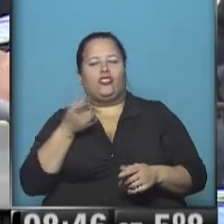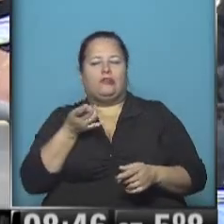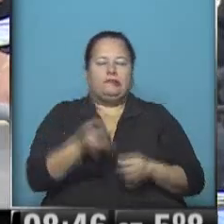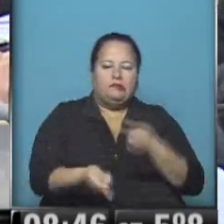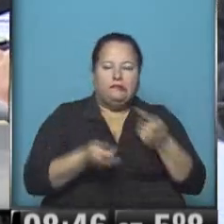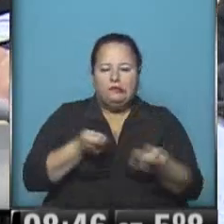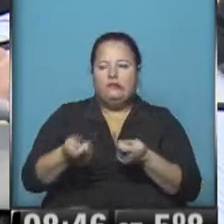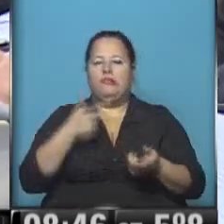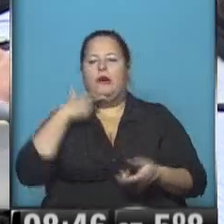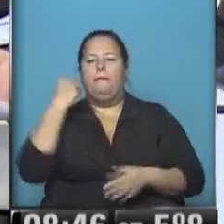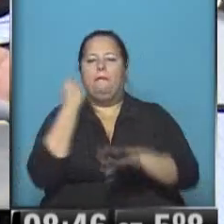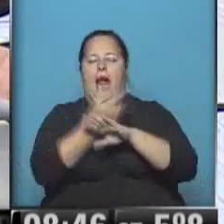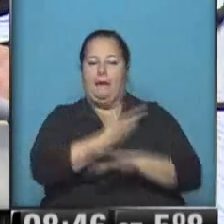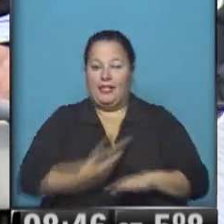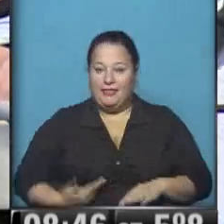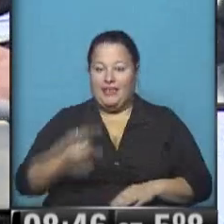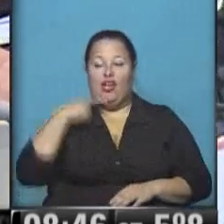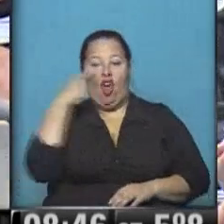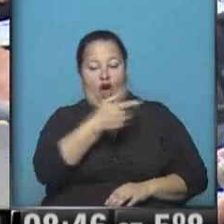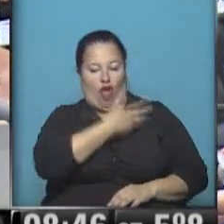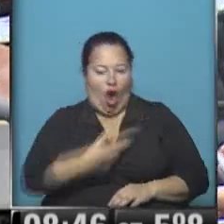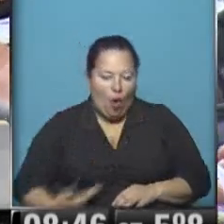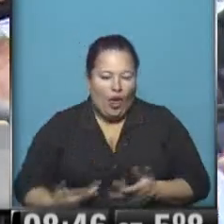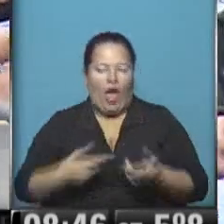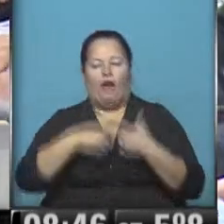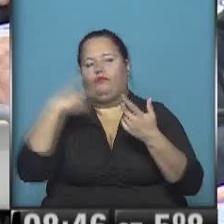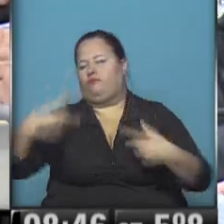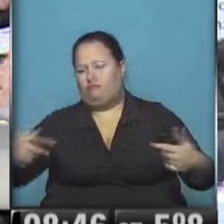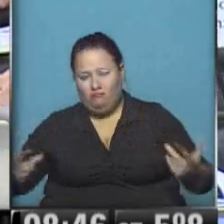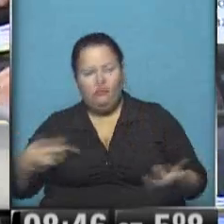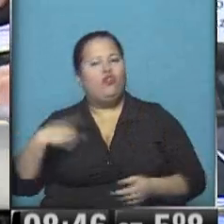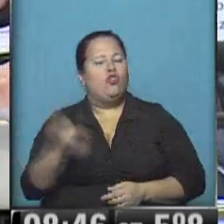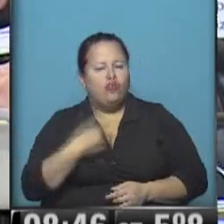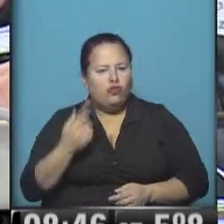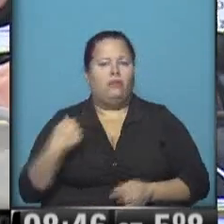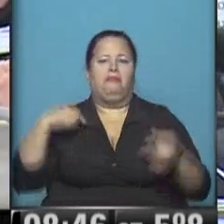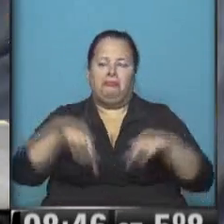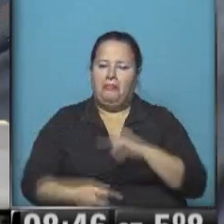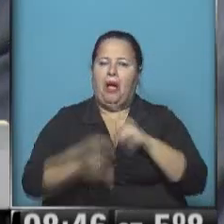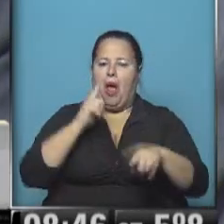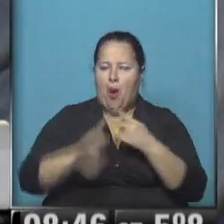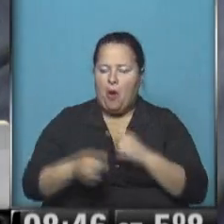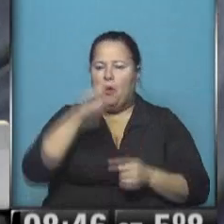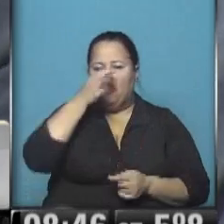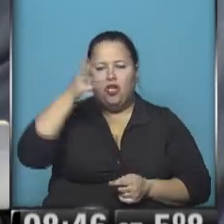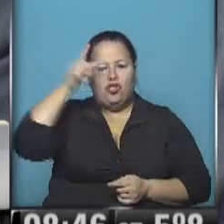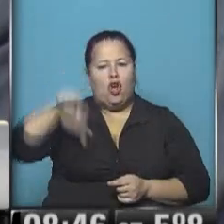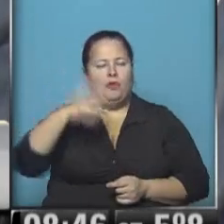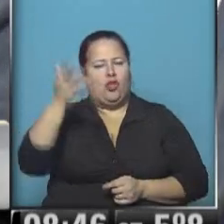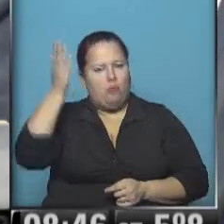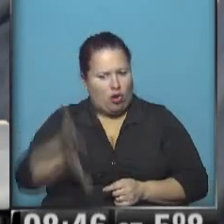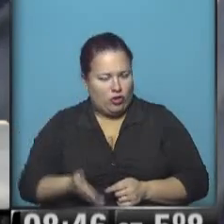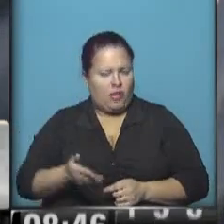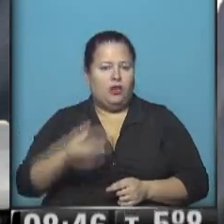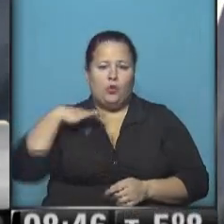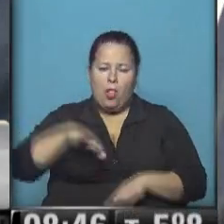chicana, los candidatos a presidente, los que están en contra del gobierno, otras cosas, y nosotros estuvimos acordando un 28,5% para